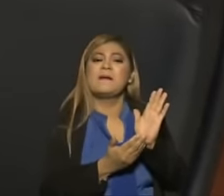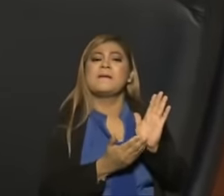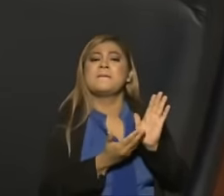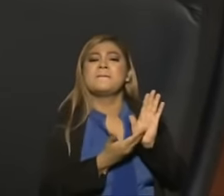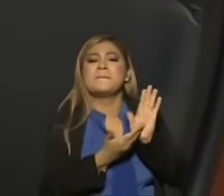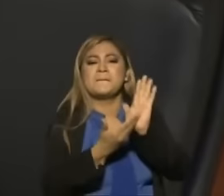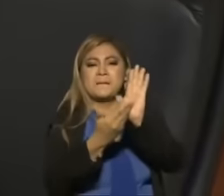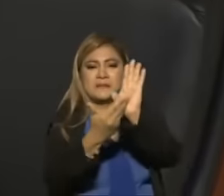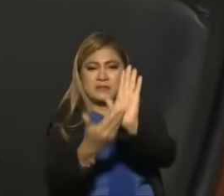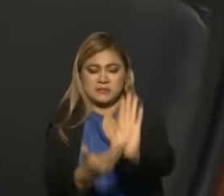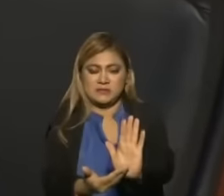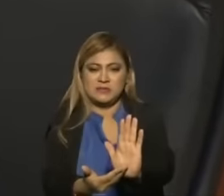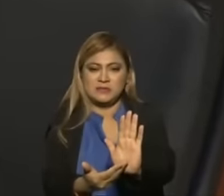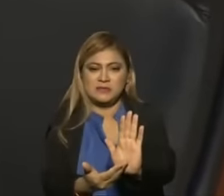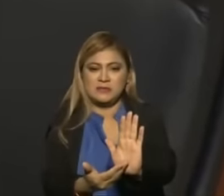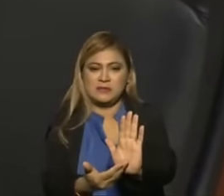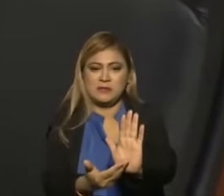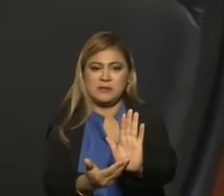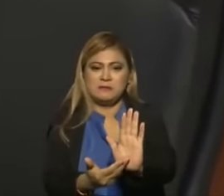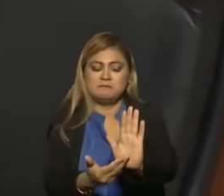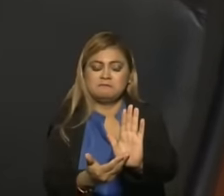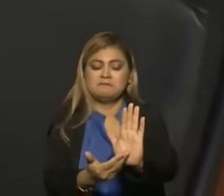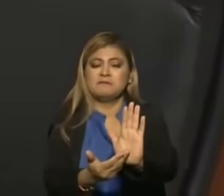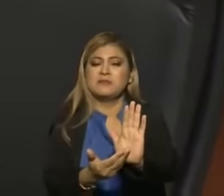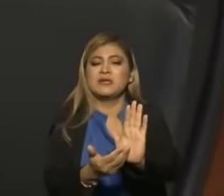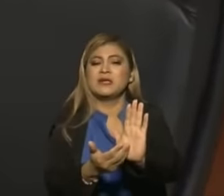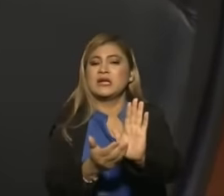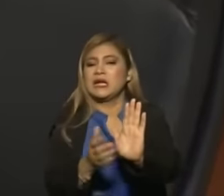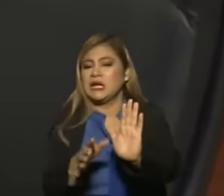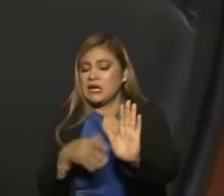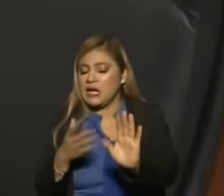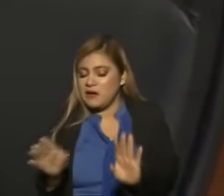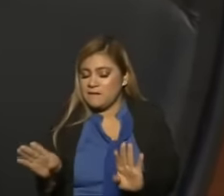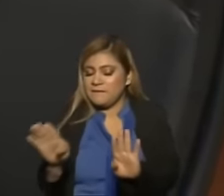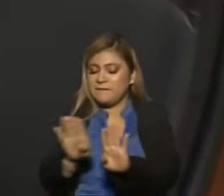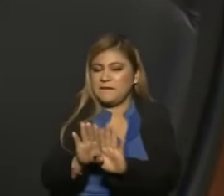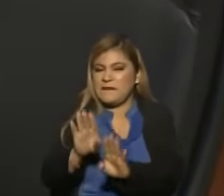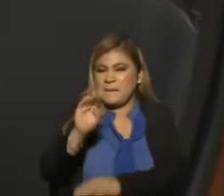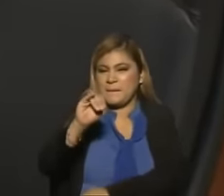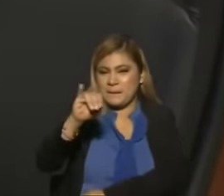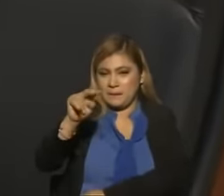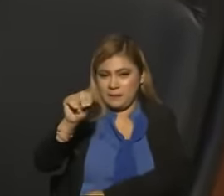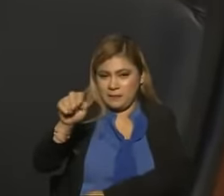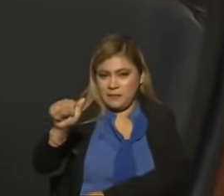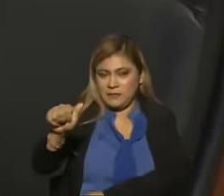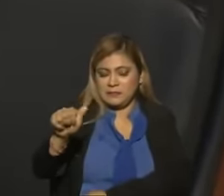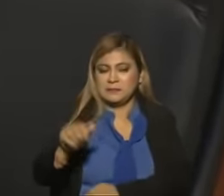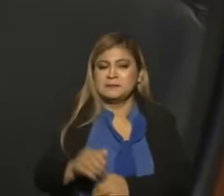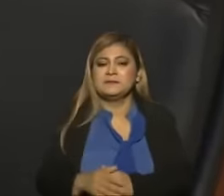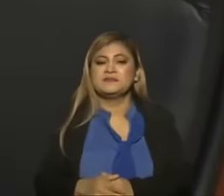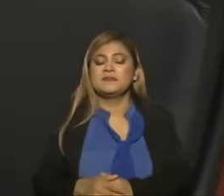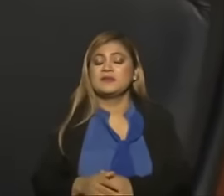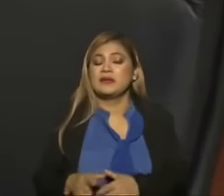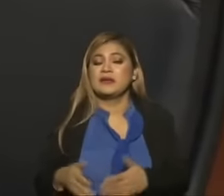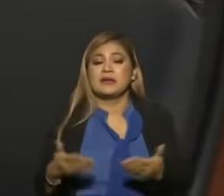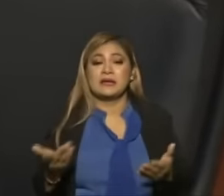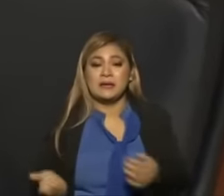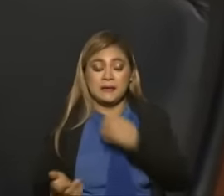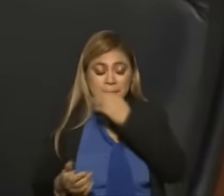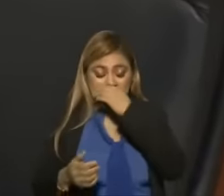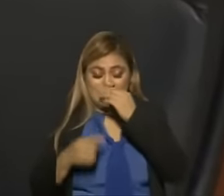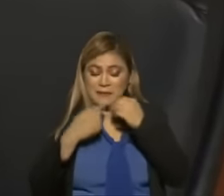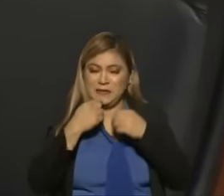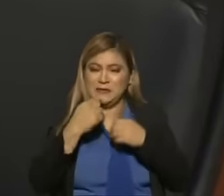presentara el Plan General de Cierre de Minas, para que aunque sea